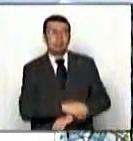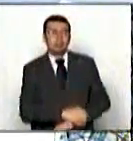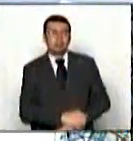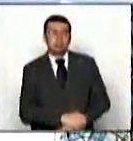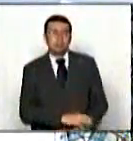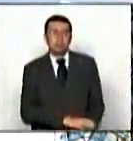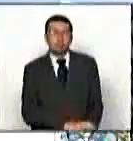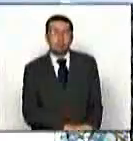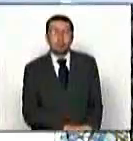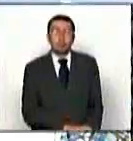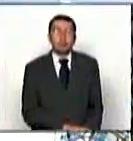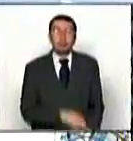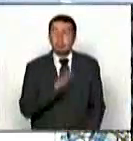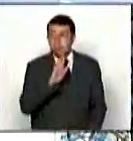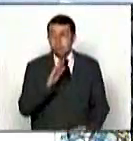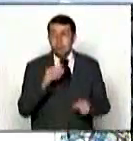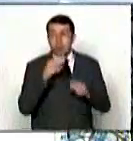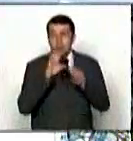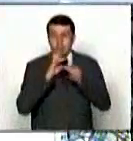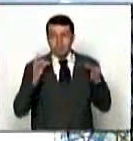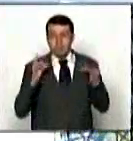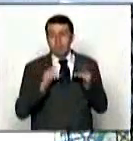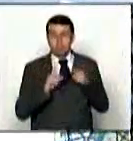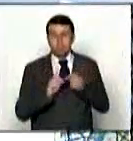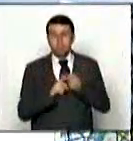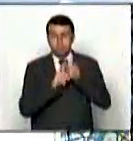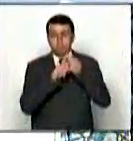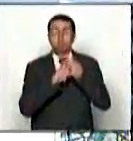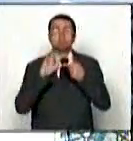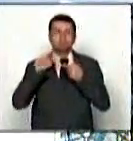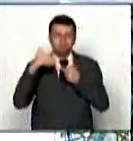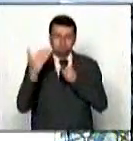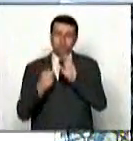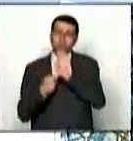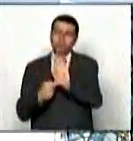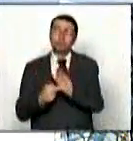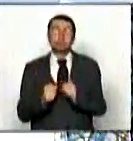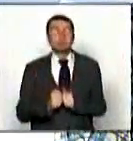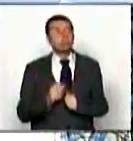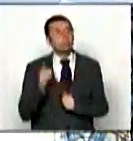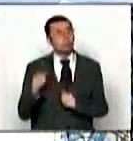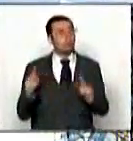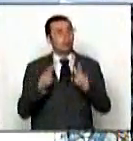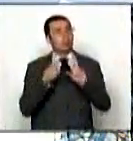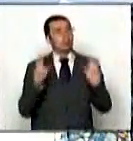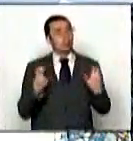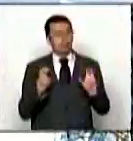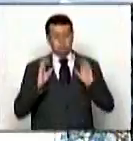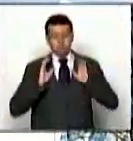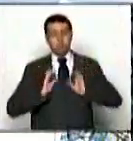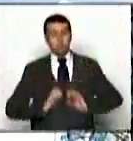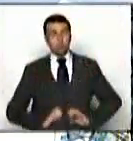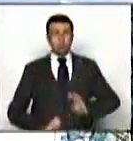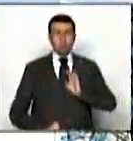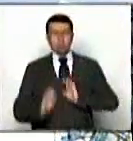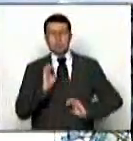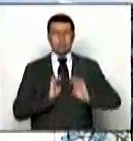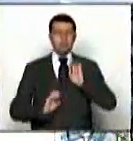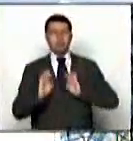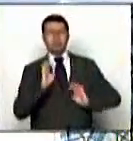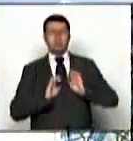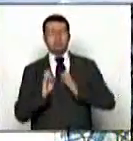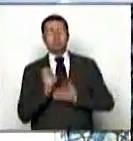tema, lo presentaré después de la píldora de optimismo, el tema de la inmunología, del sistema inmunológico y